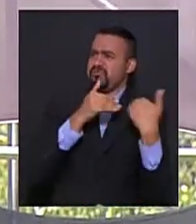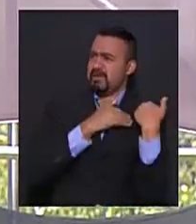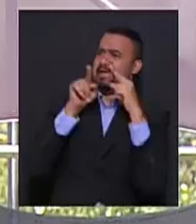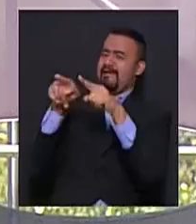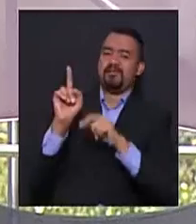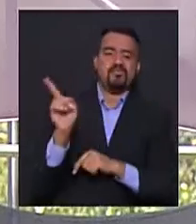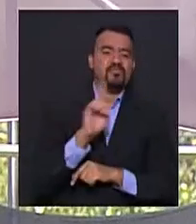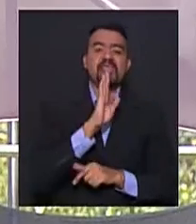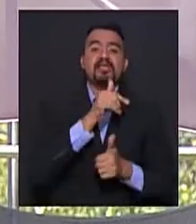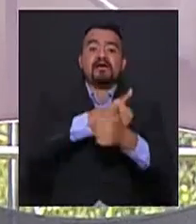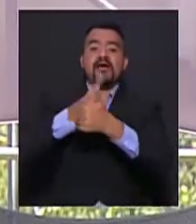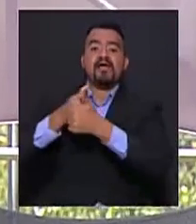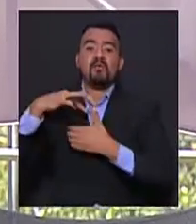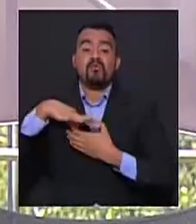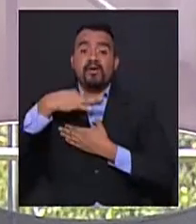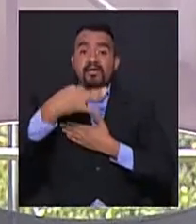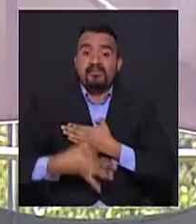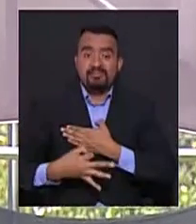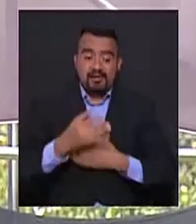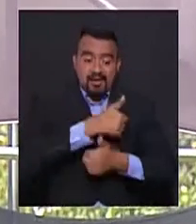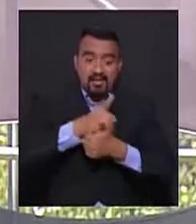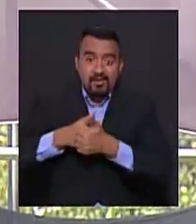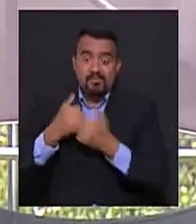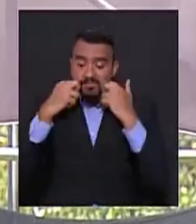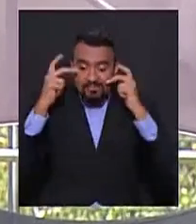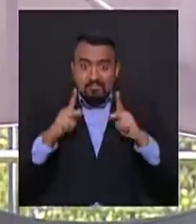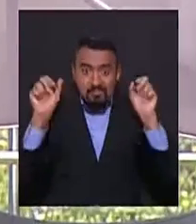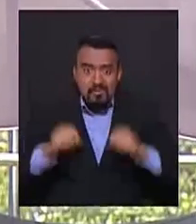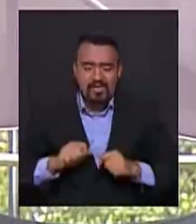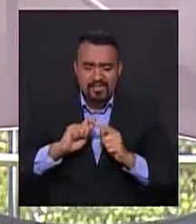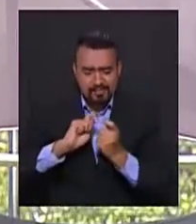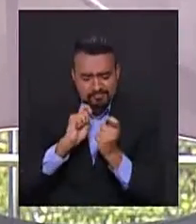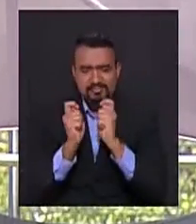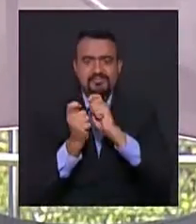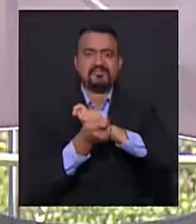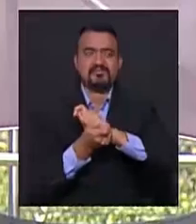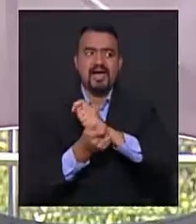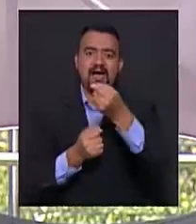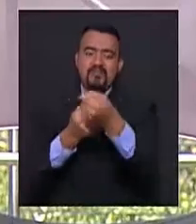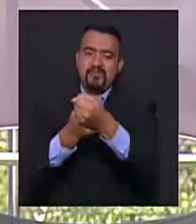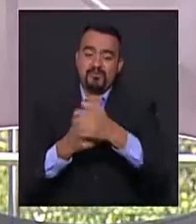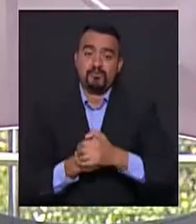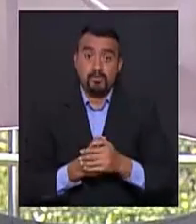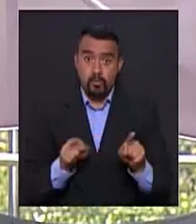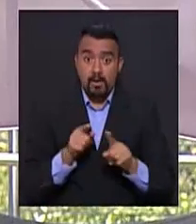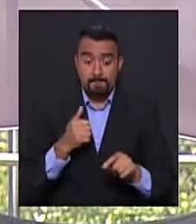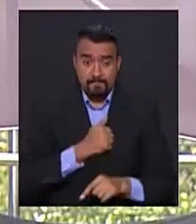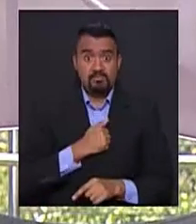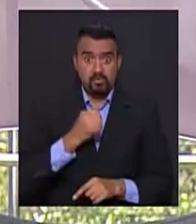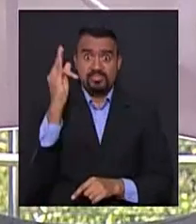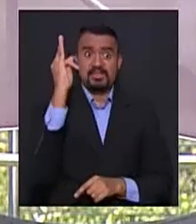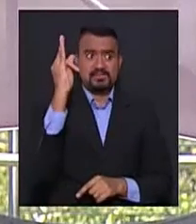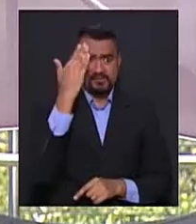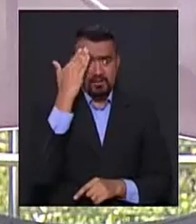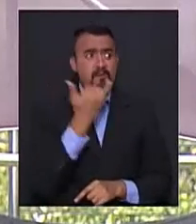creo genuinamente que es posible. Creo que es posible porque he sido testigo de la fuerza cívica que existe entre